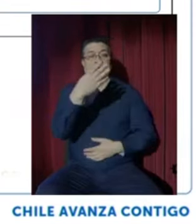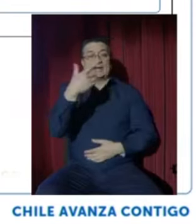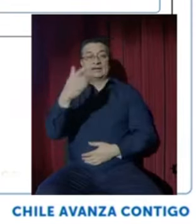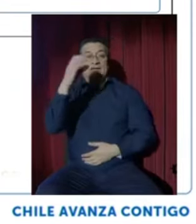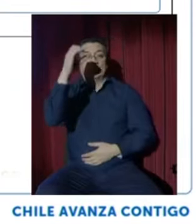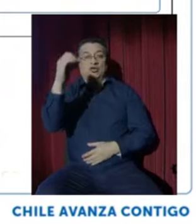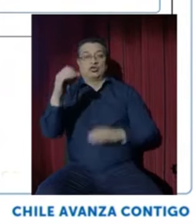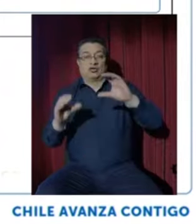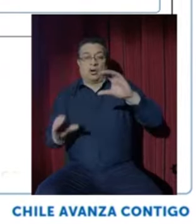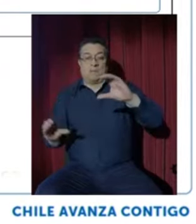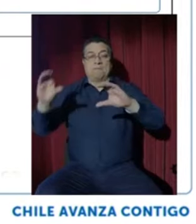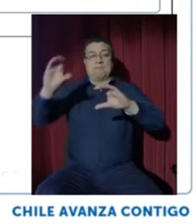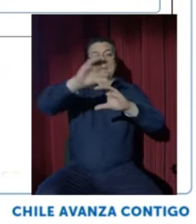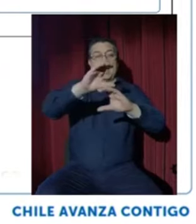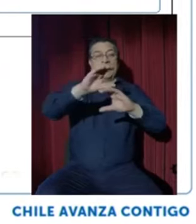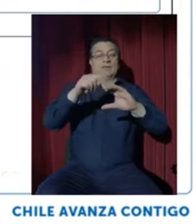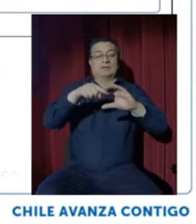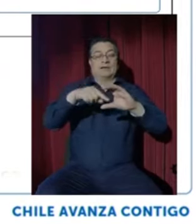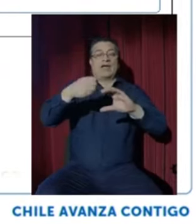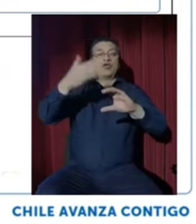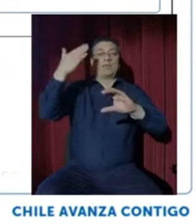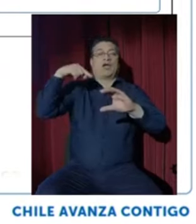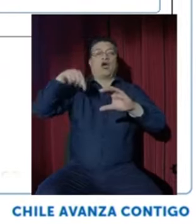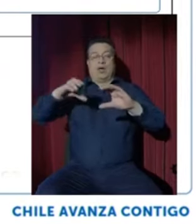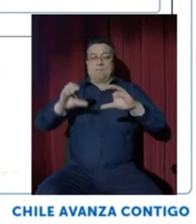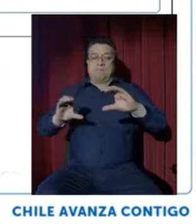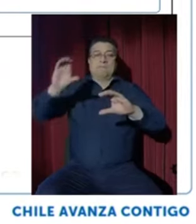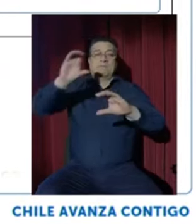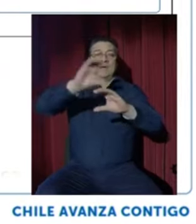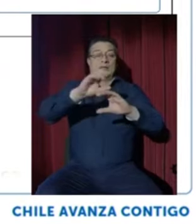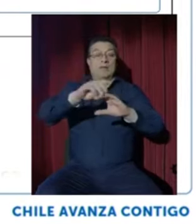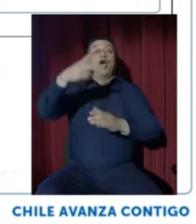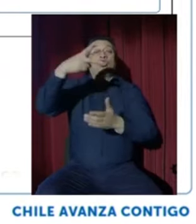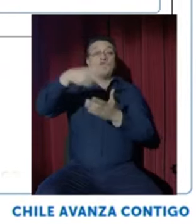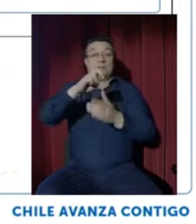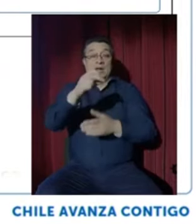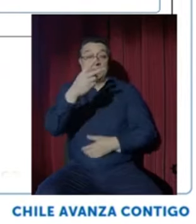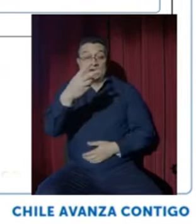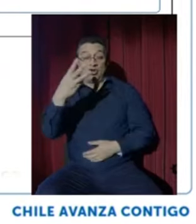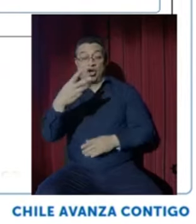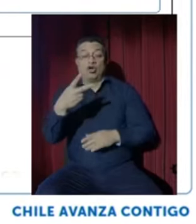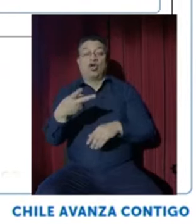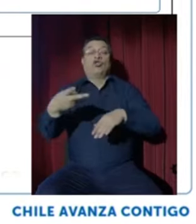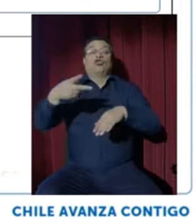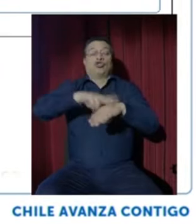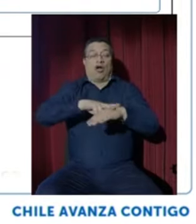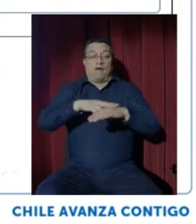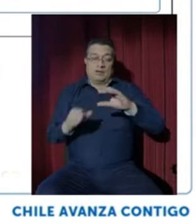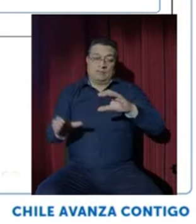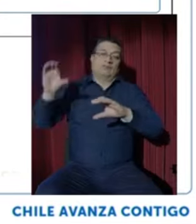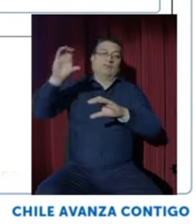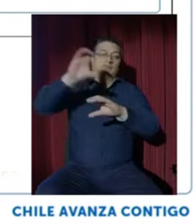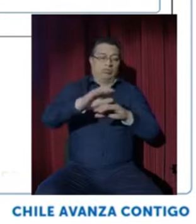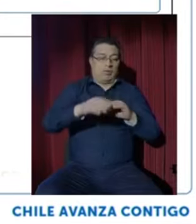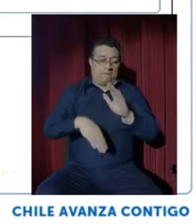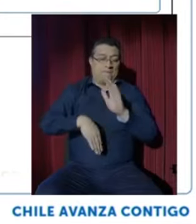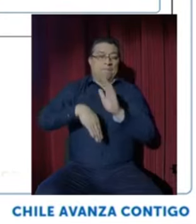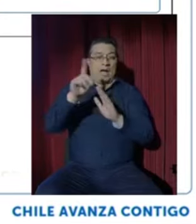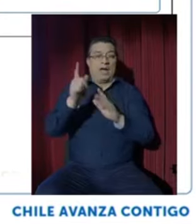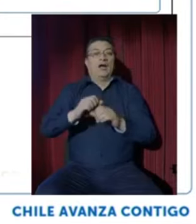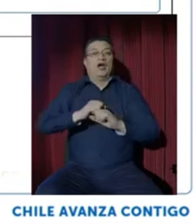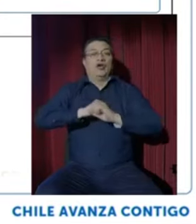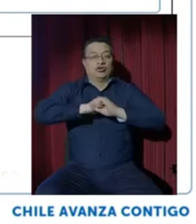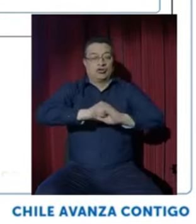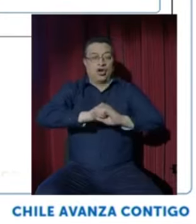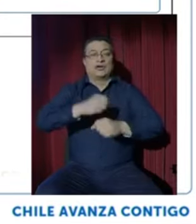por más de presupuesto respecto al año anterior y si lo comparamos con el año 2022 duplicamos el presupuesto en materia de combate